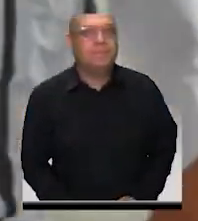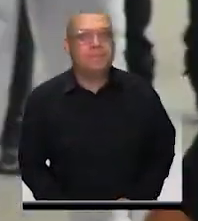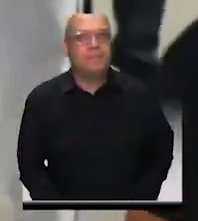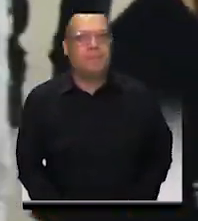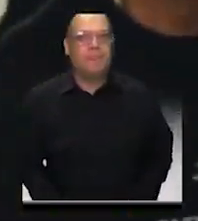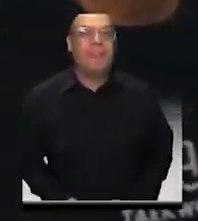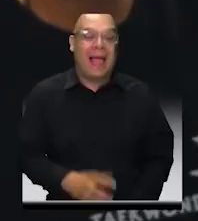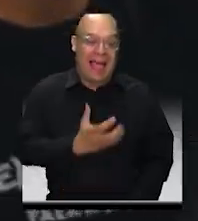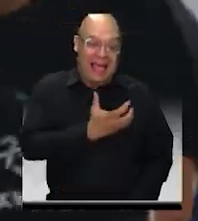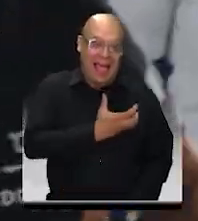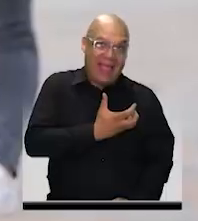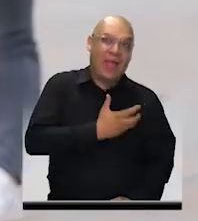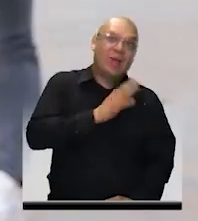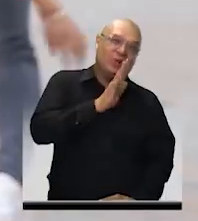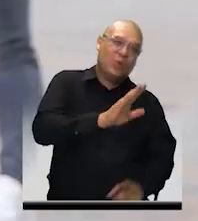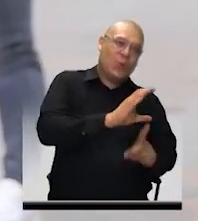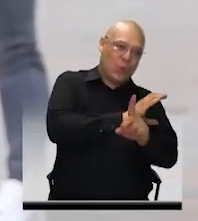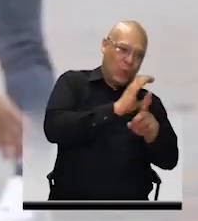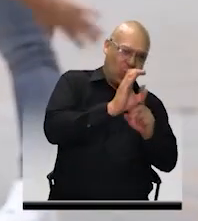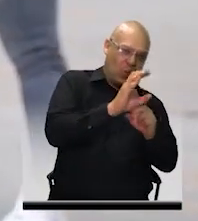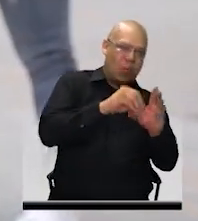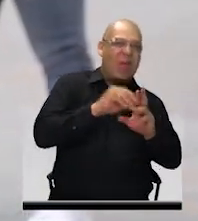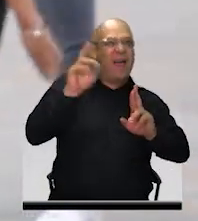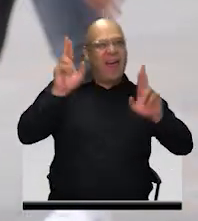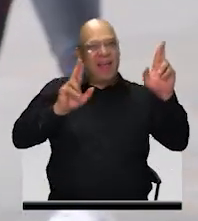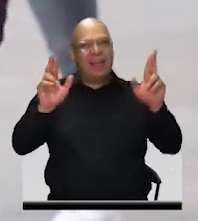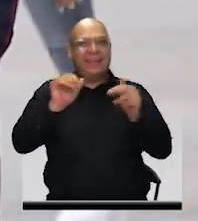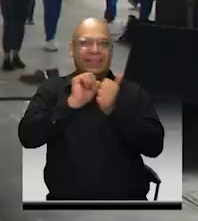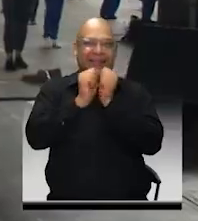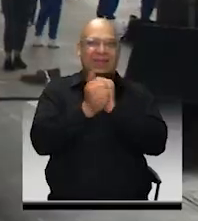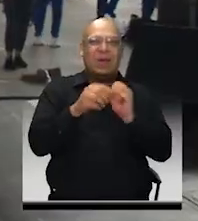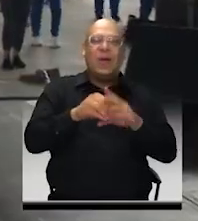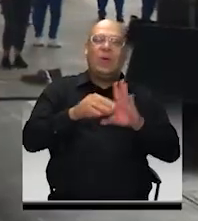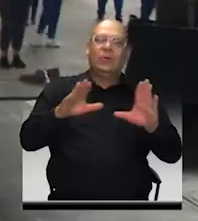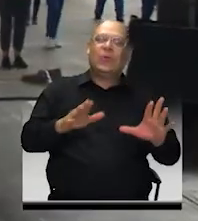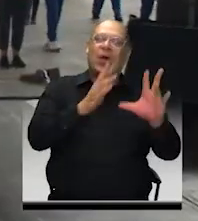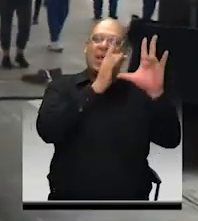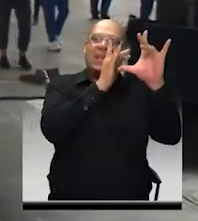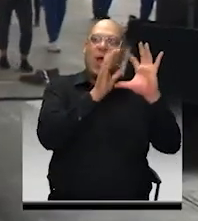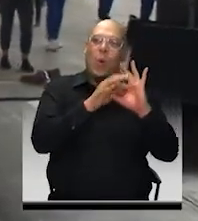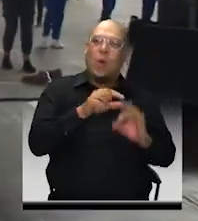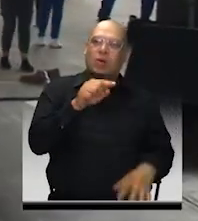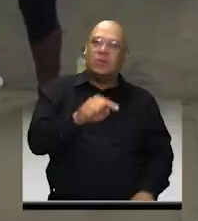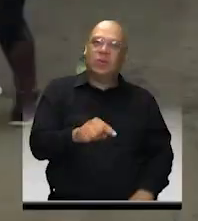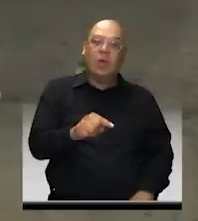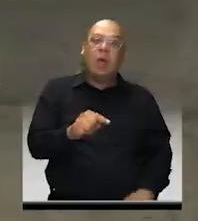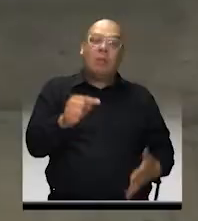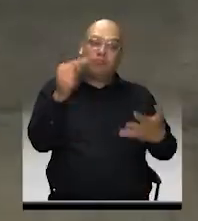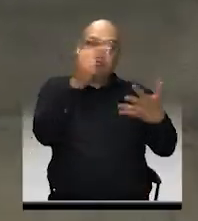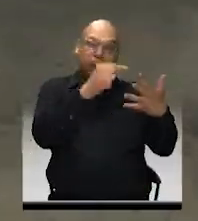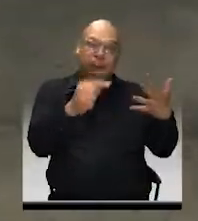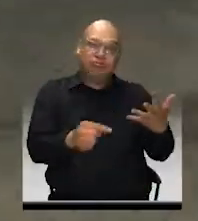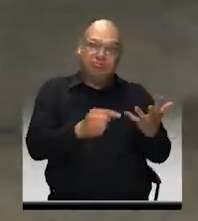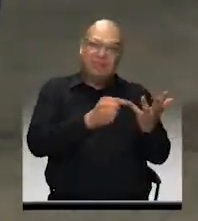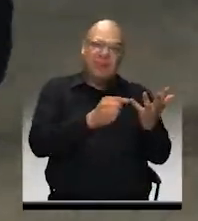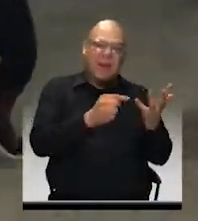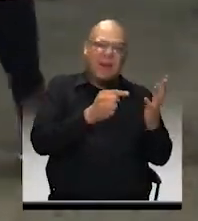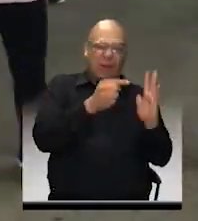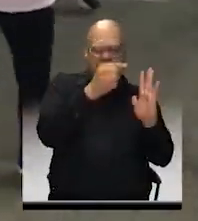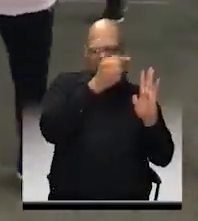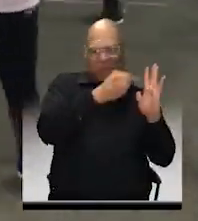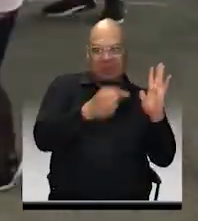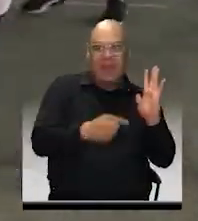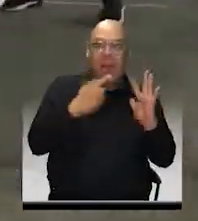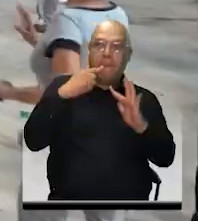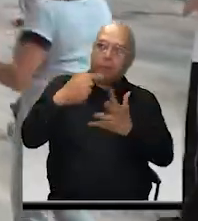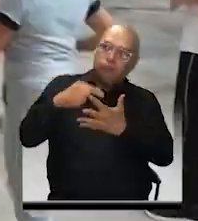La Alcaldía y el Instituto de Cultura, Recreación y Deporte de Itagüí, a través de su oferta institucional y de una inversión